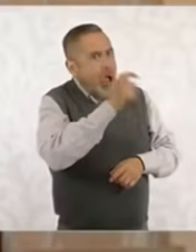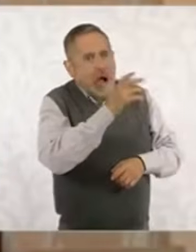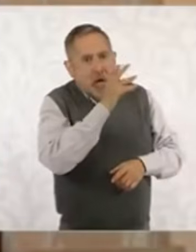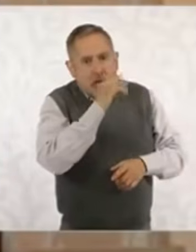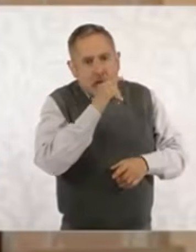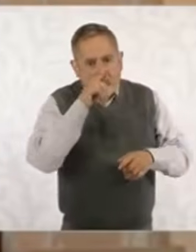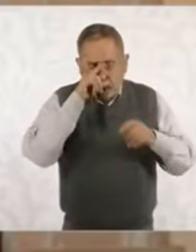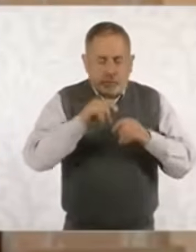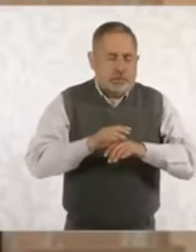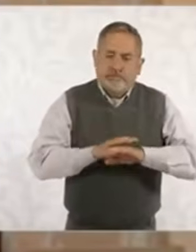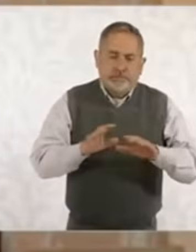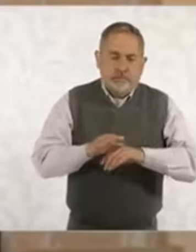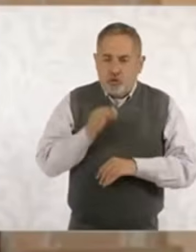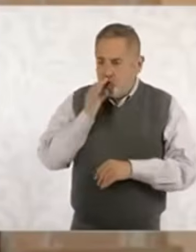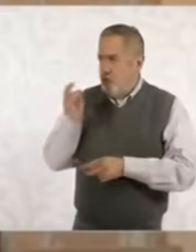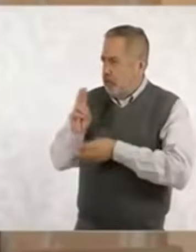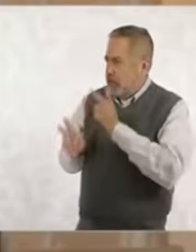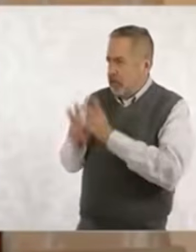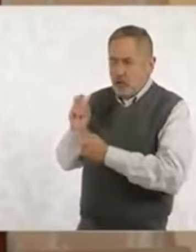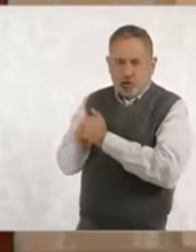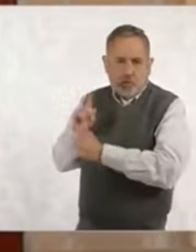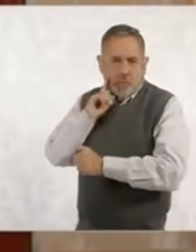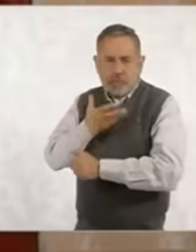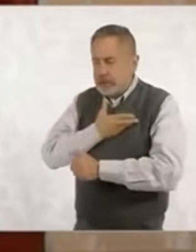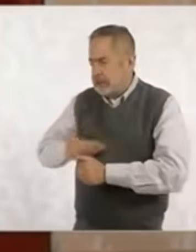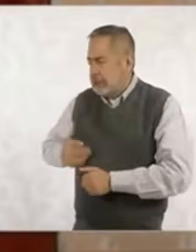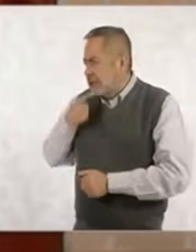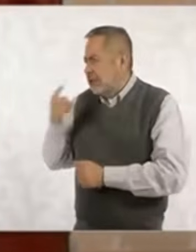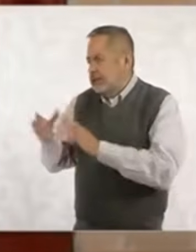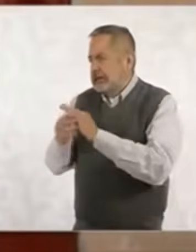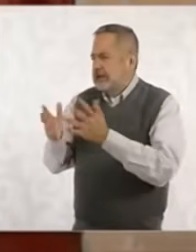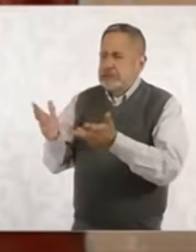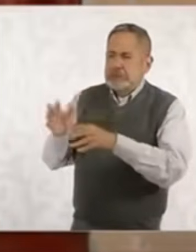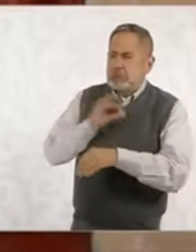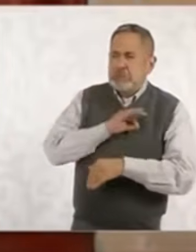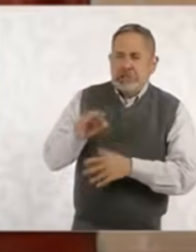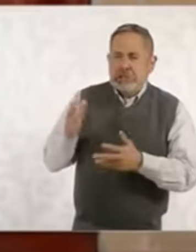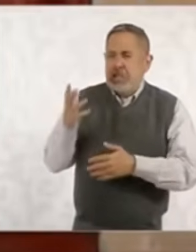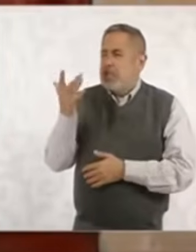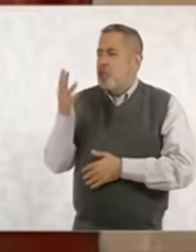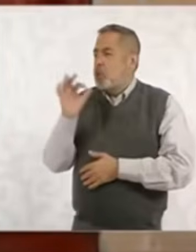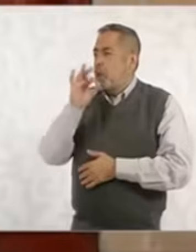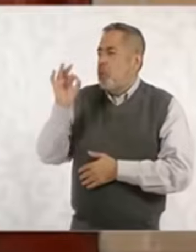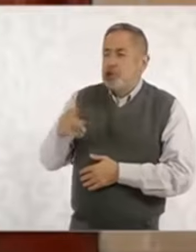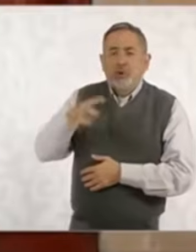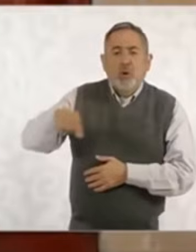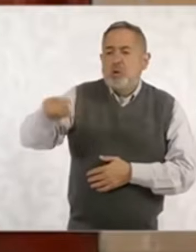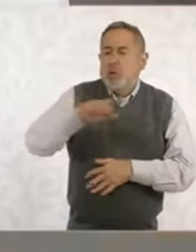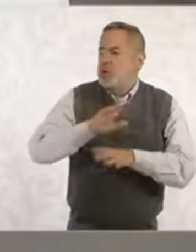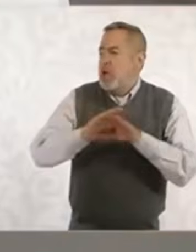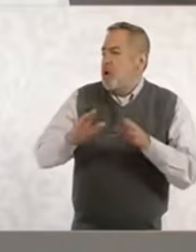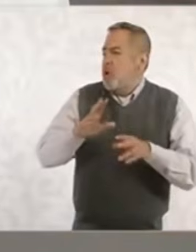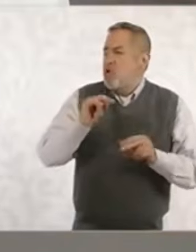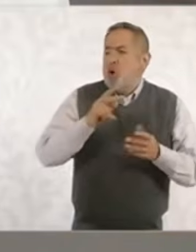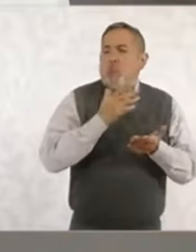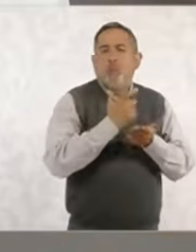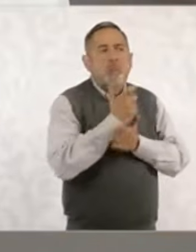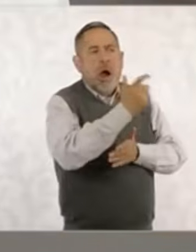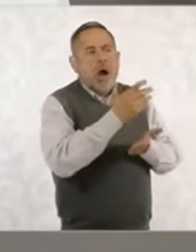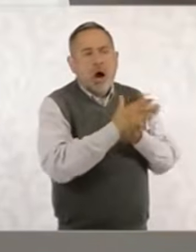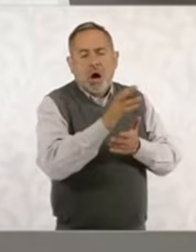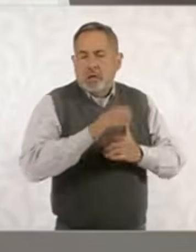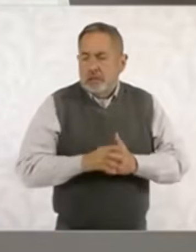Le informamos a la presidenta que traíamos cerca del 50% de cartera vencida y la presidenta nos dijo hay